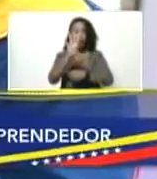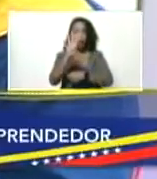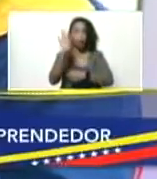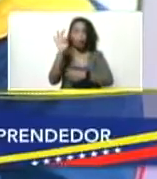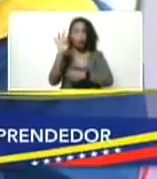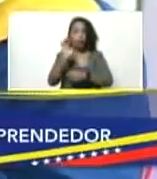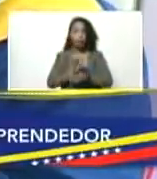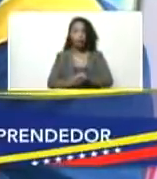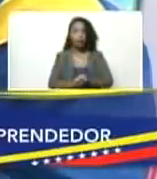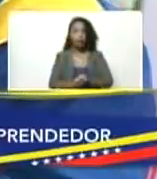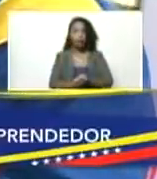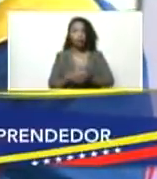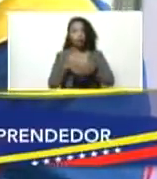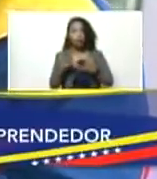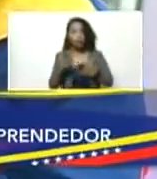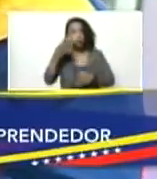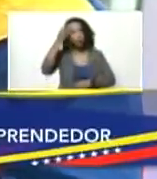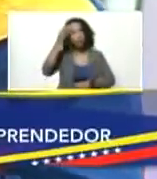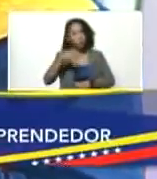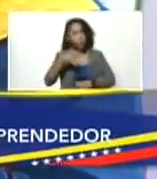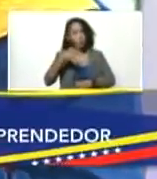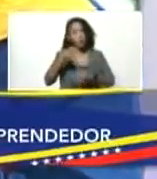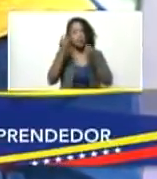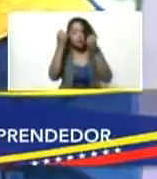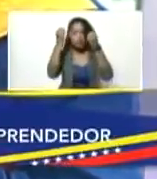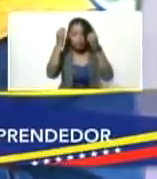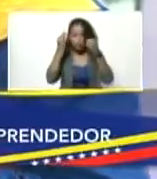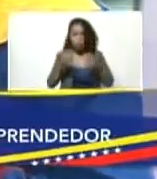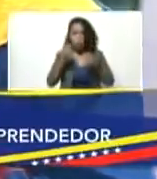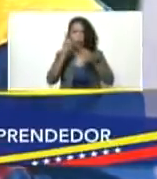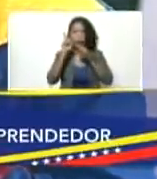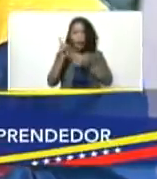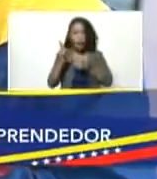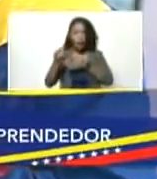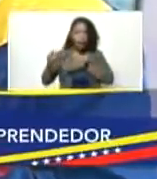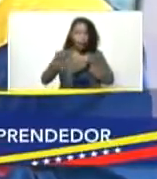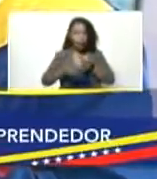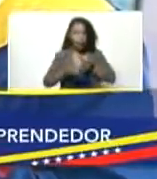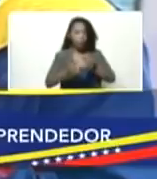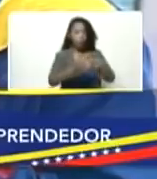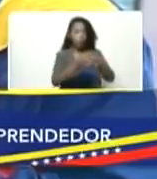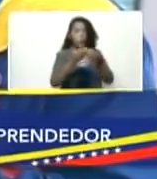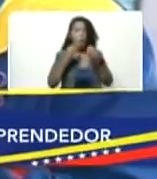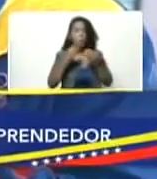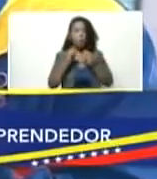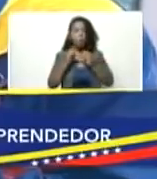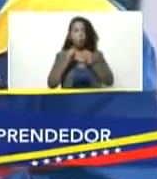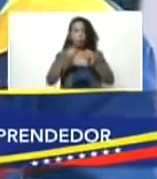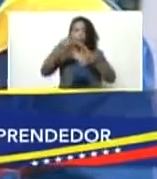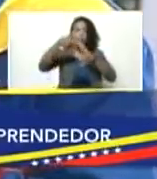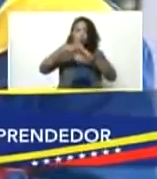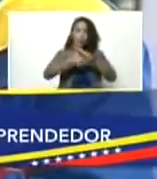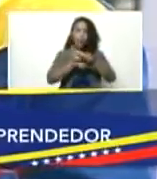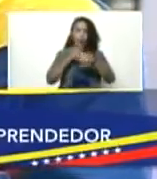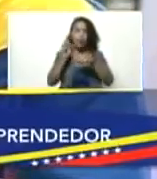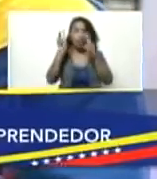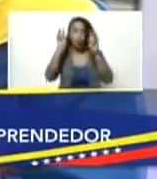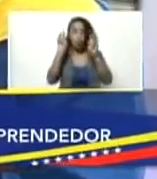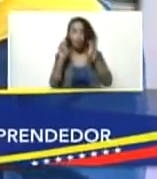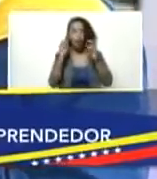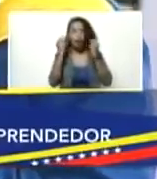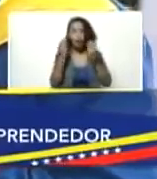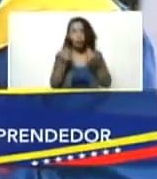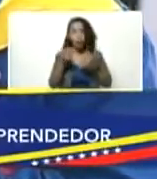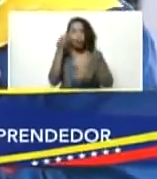4 F's y creemos, estamos seguros que ese es el camino para seguir profundizando esa nueva economía